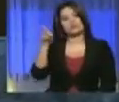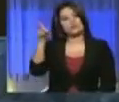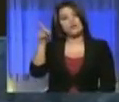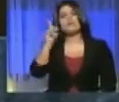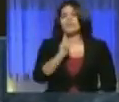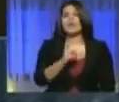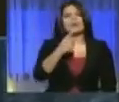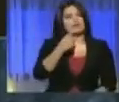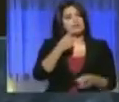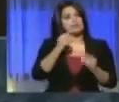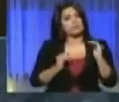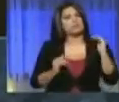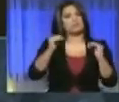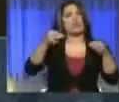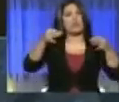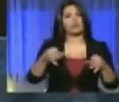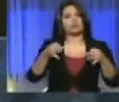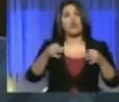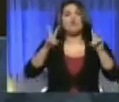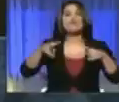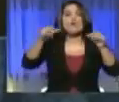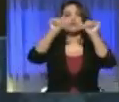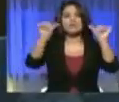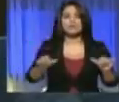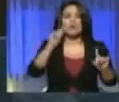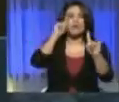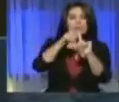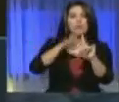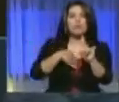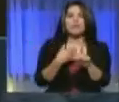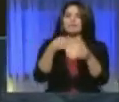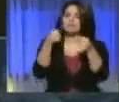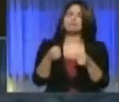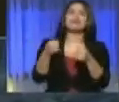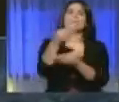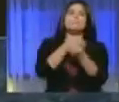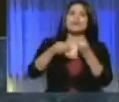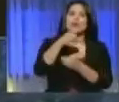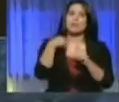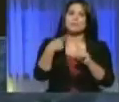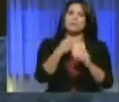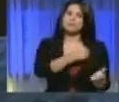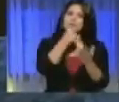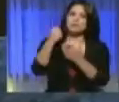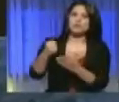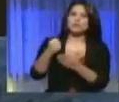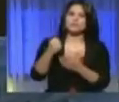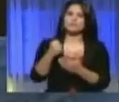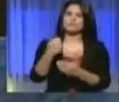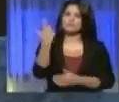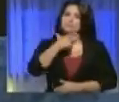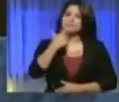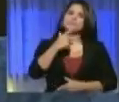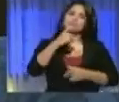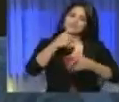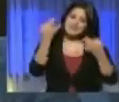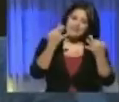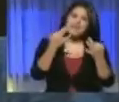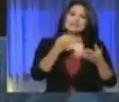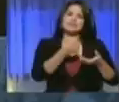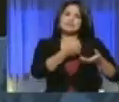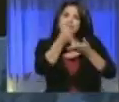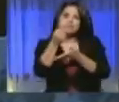un nuevo sistema para garantizar estabilidad en el mercado, inversiones de reposición productiva